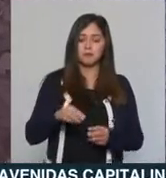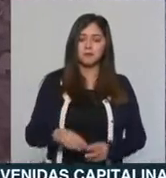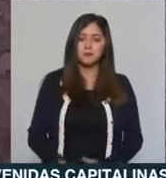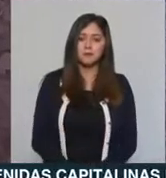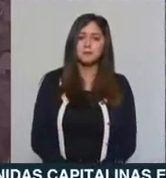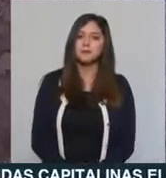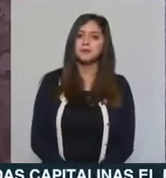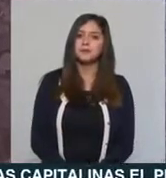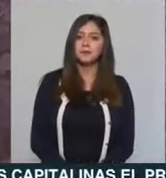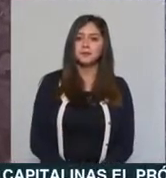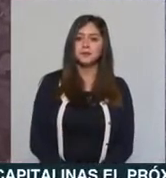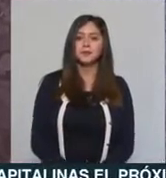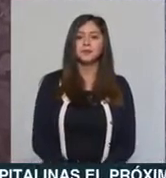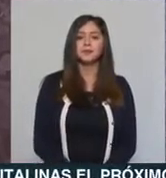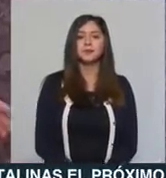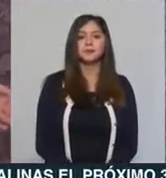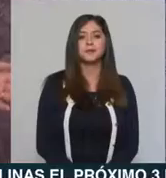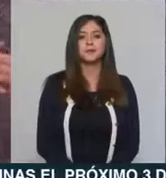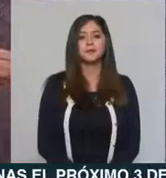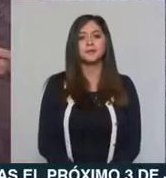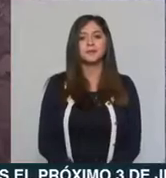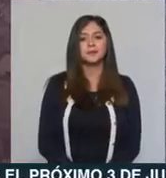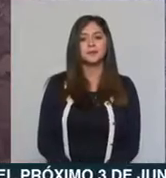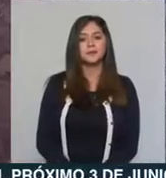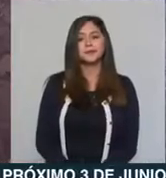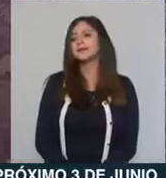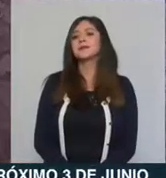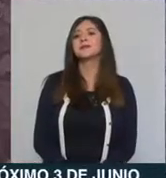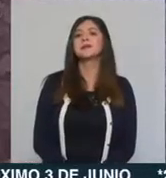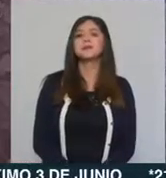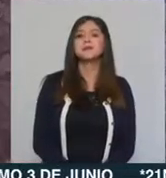Pepín pan. Ahí está.